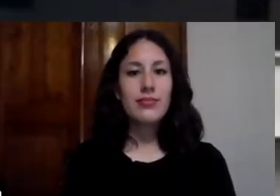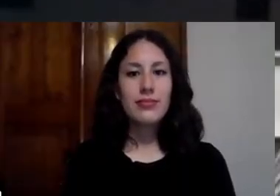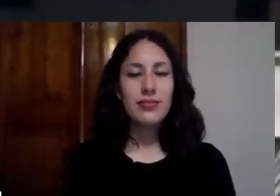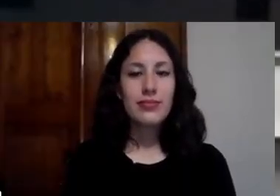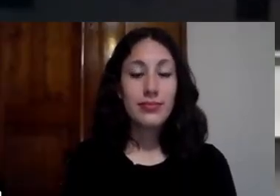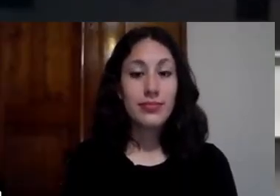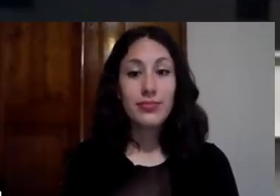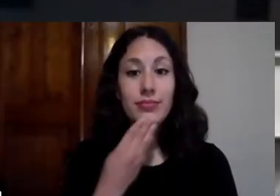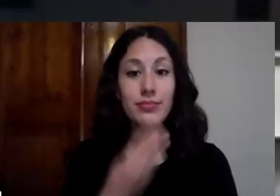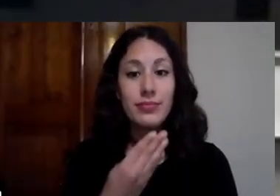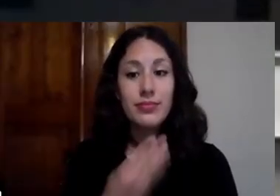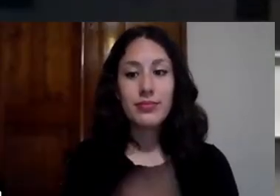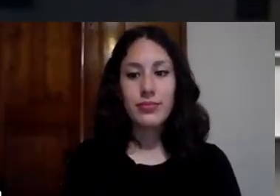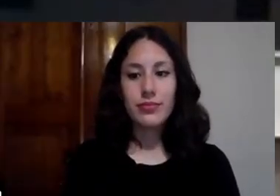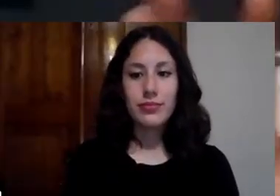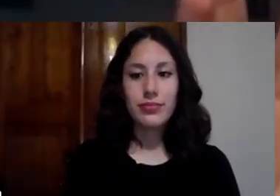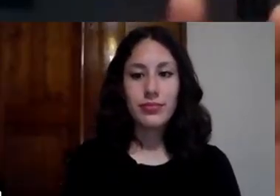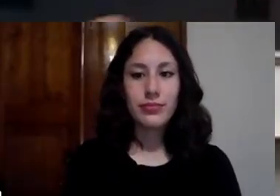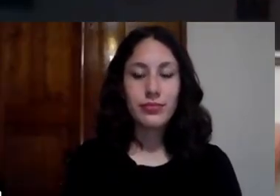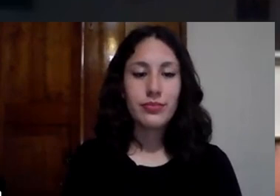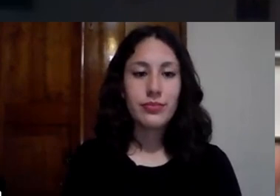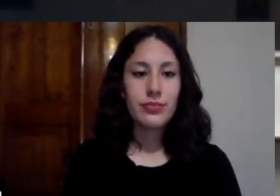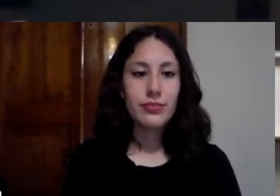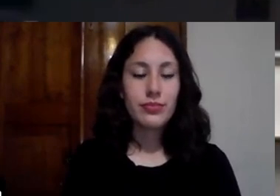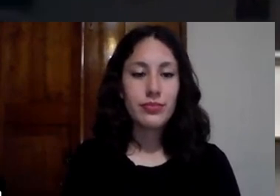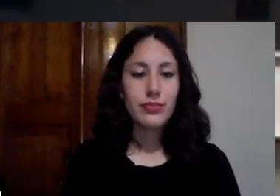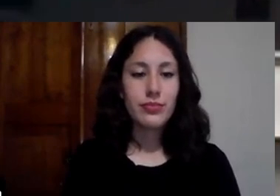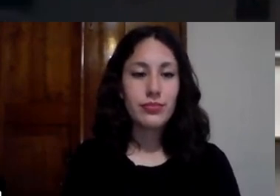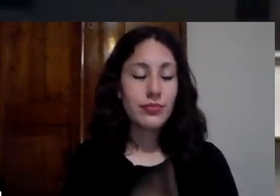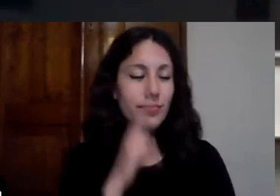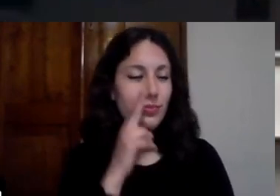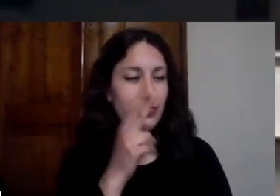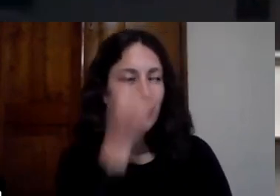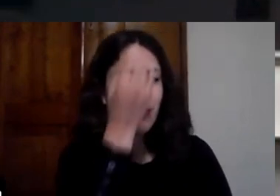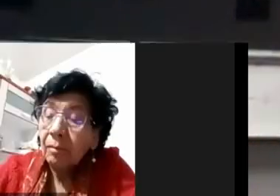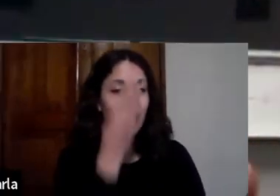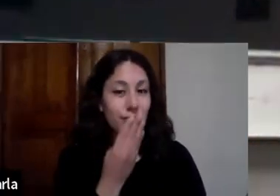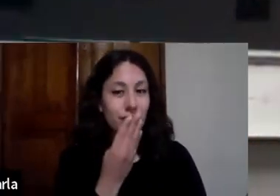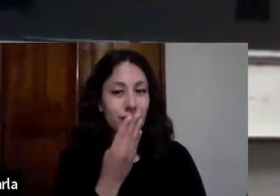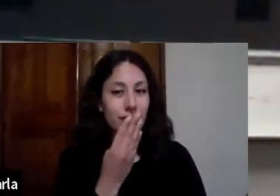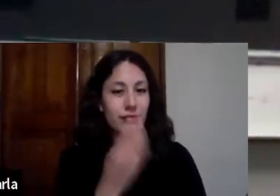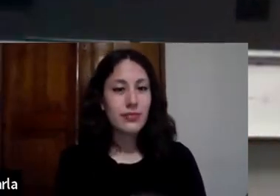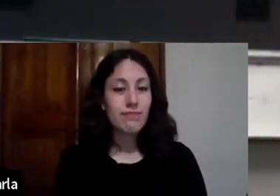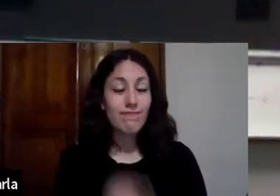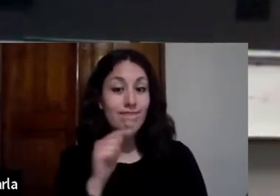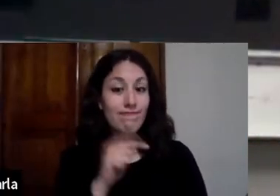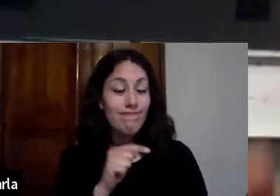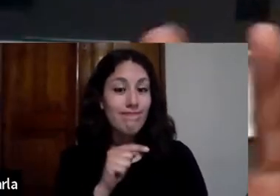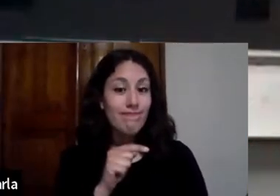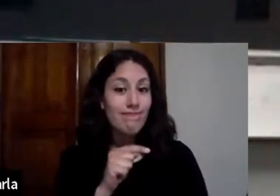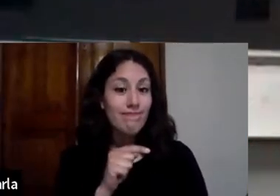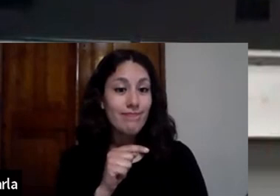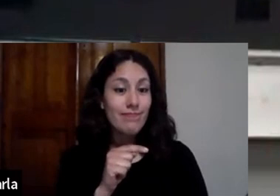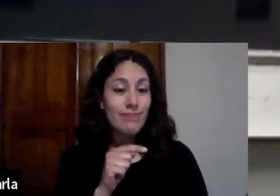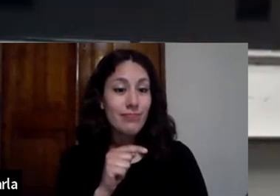Bien, pues precisamente viendo imágenes de este tipo,